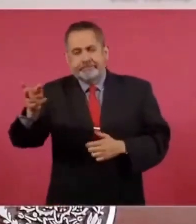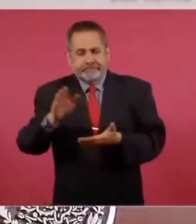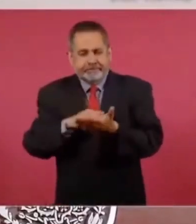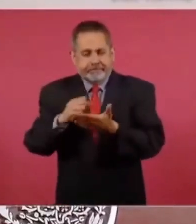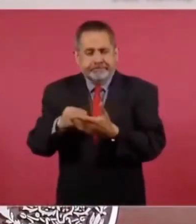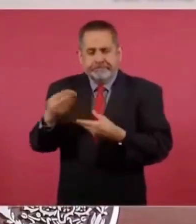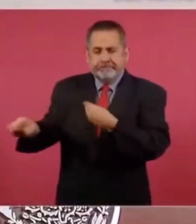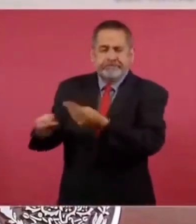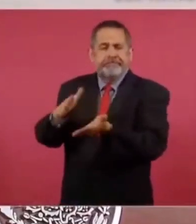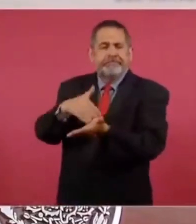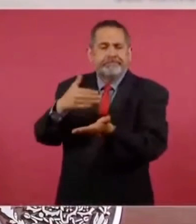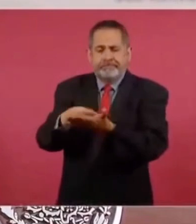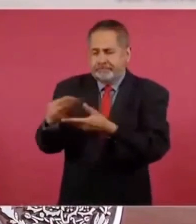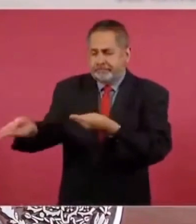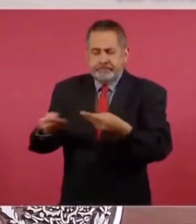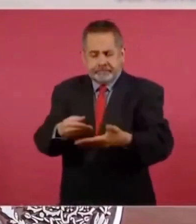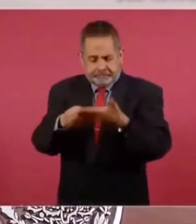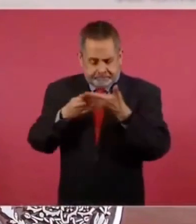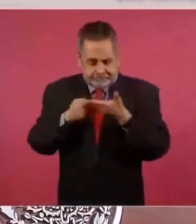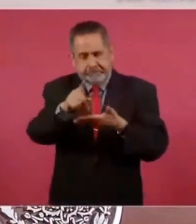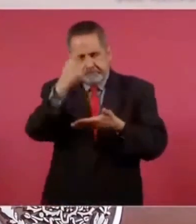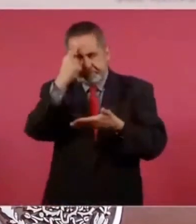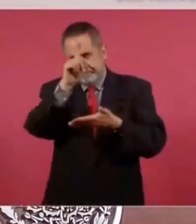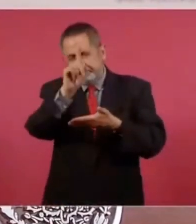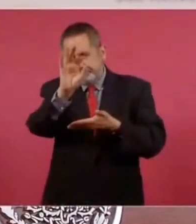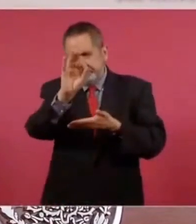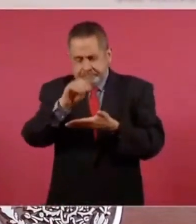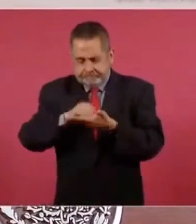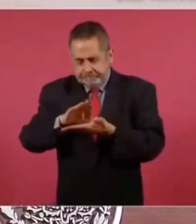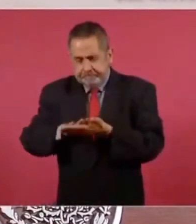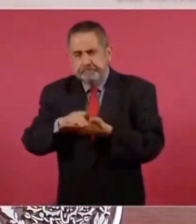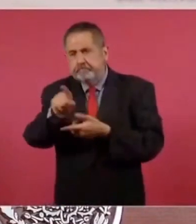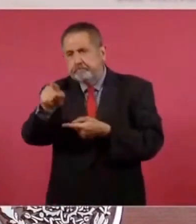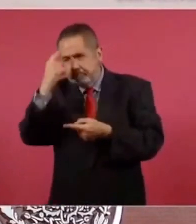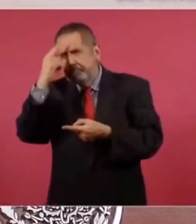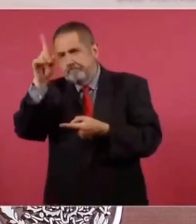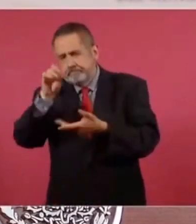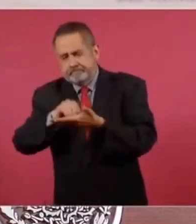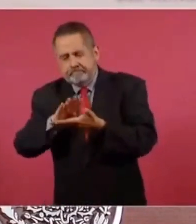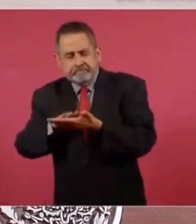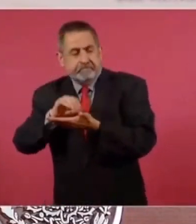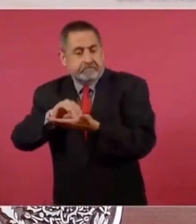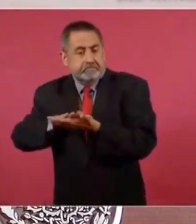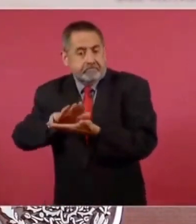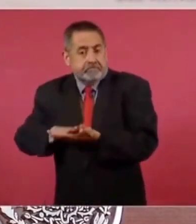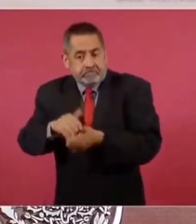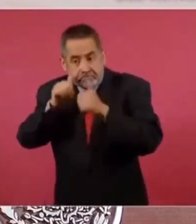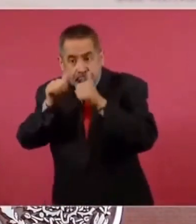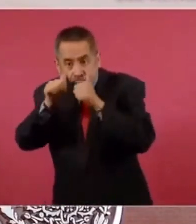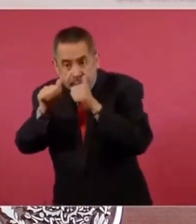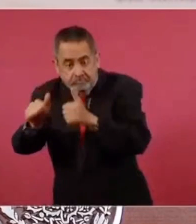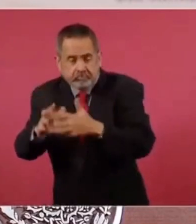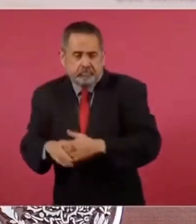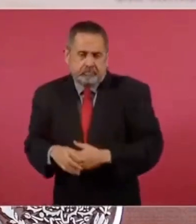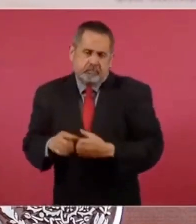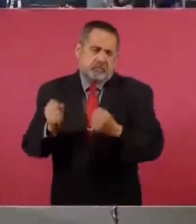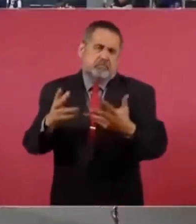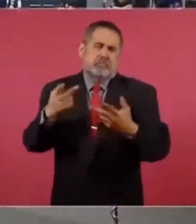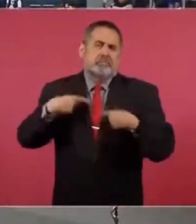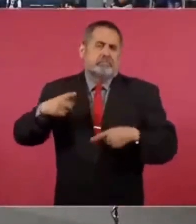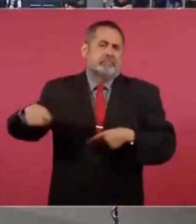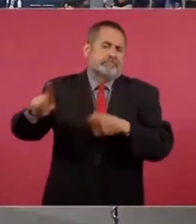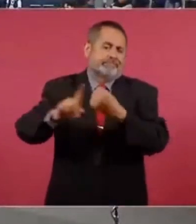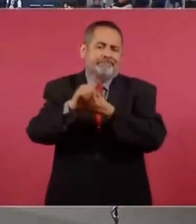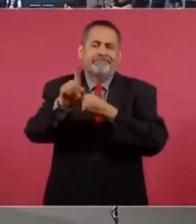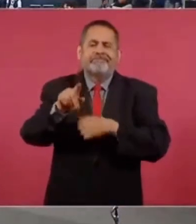papelito en el que estaba expuesto su problema. Había muchos problemas con